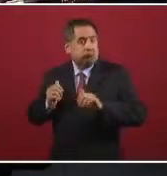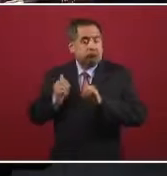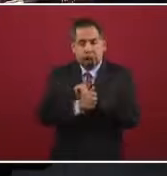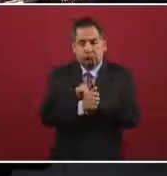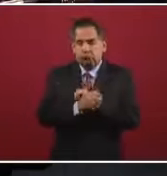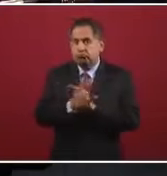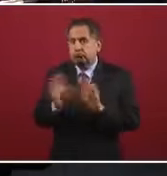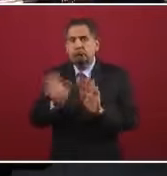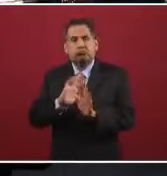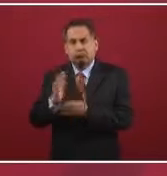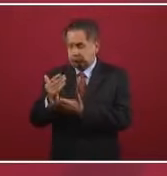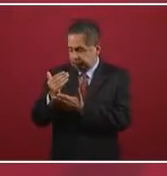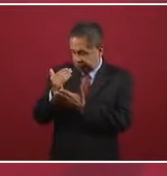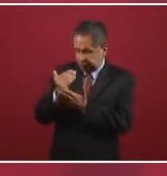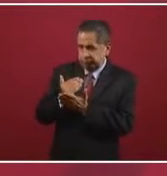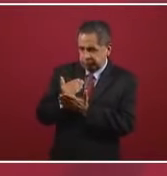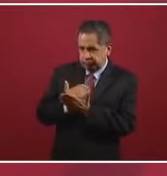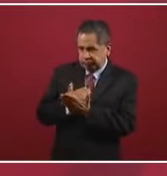bajado mucho.